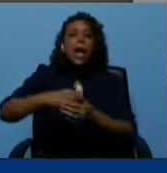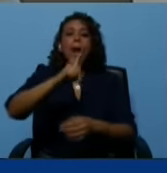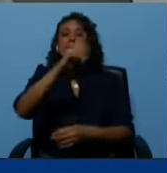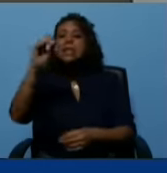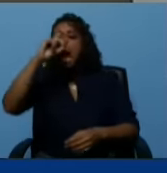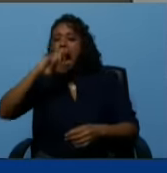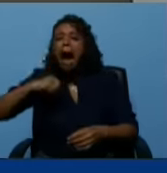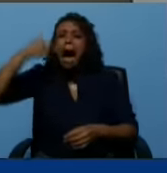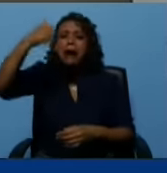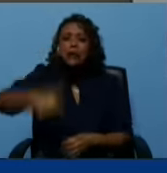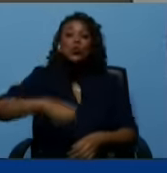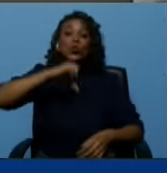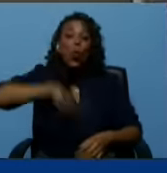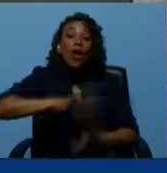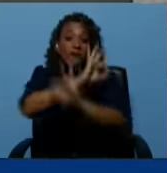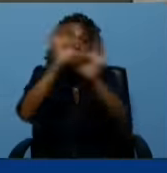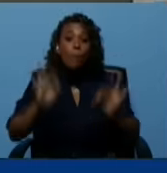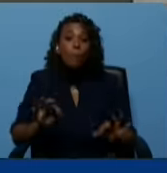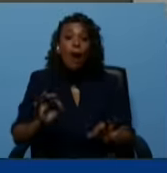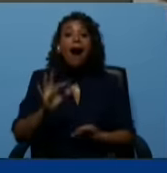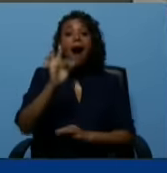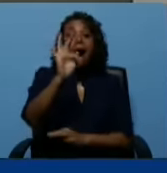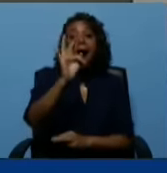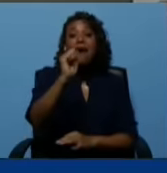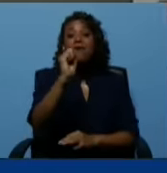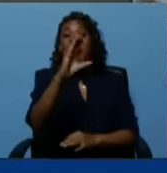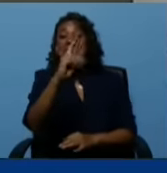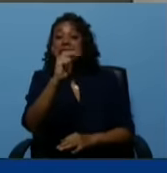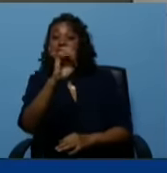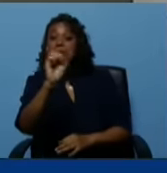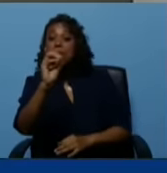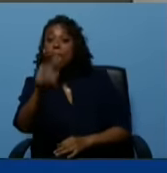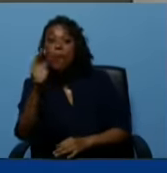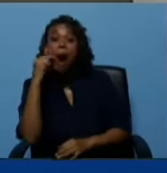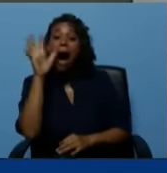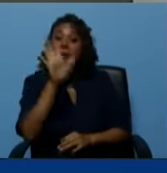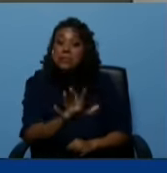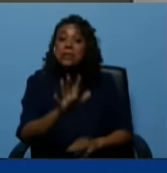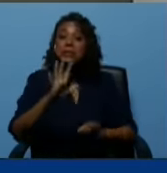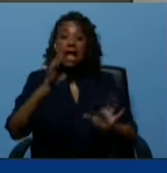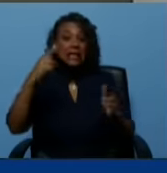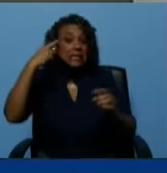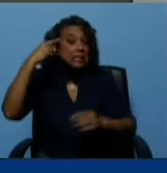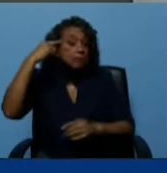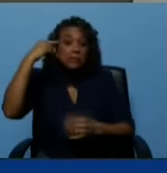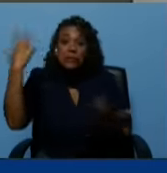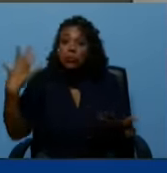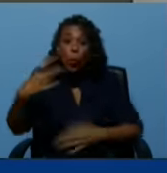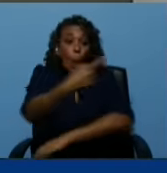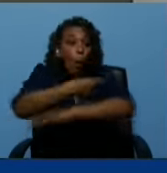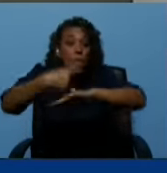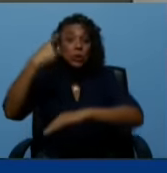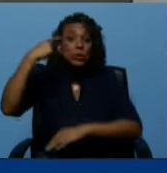años. ¿Cómo se llama? Fascismo, nazismo, extremismo.